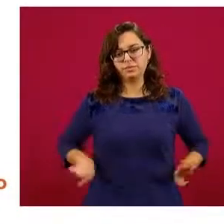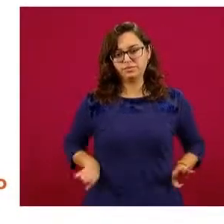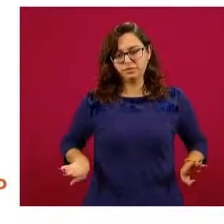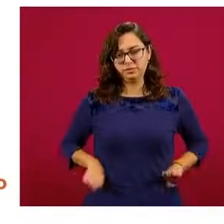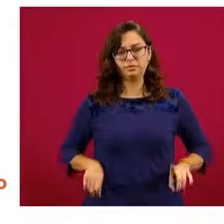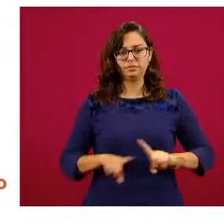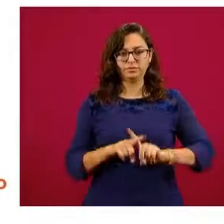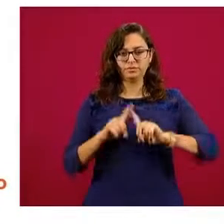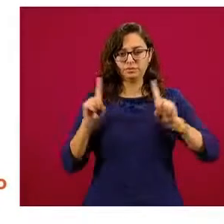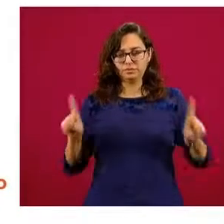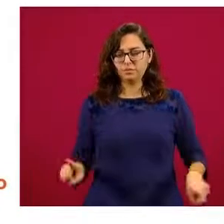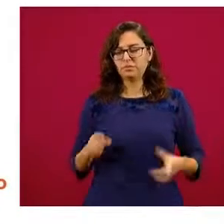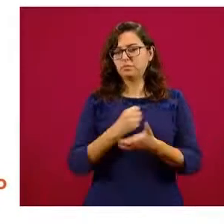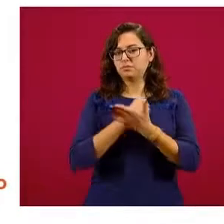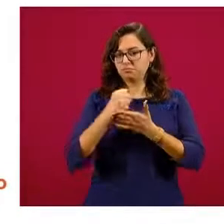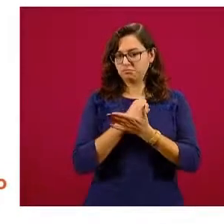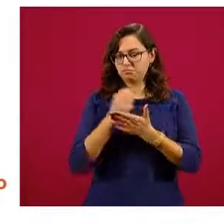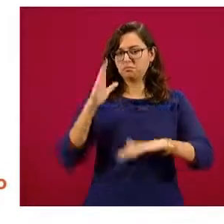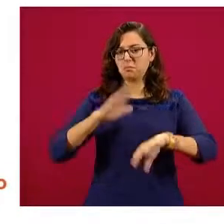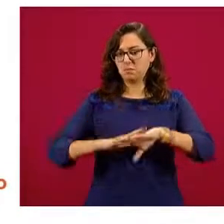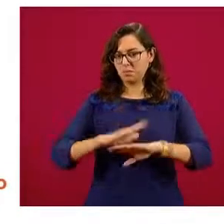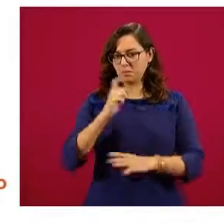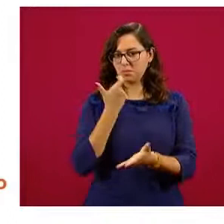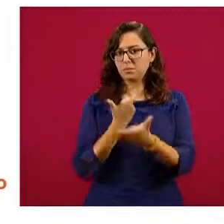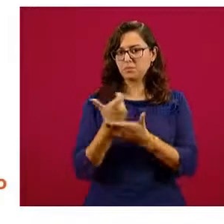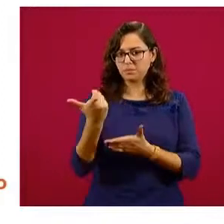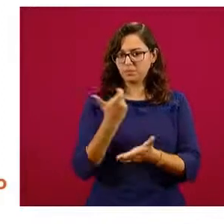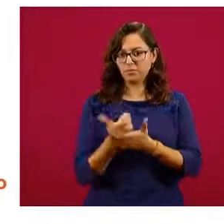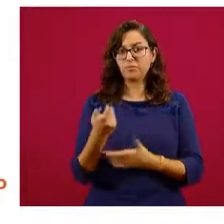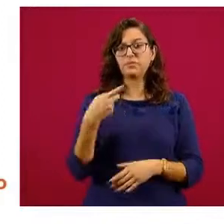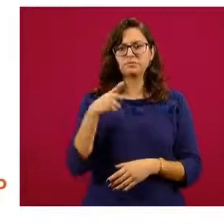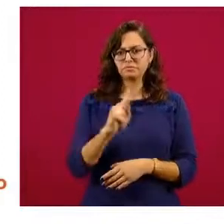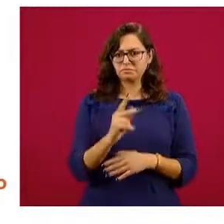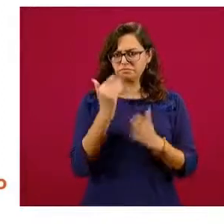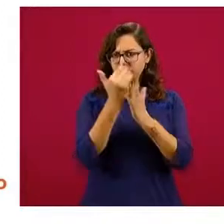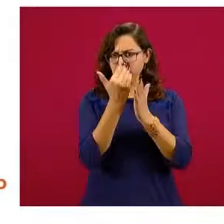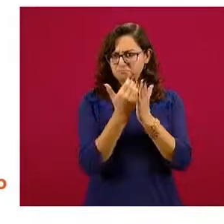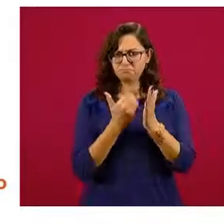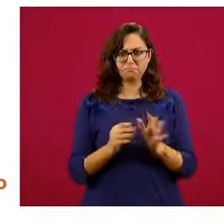más altos, pero finalmente son créditos en muy buenas condiciones